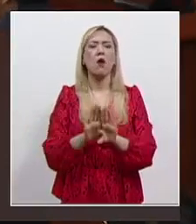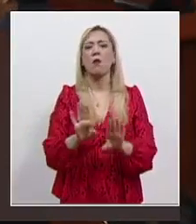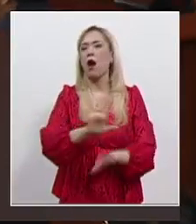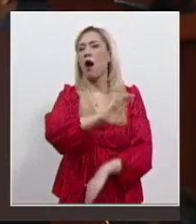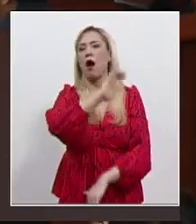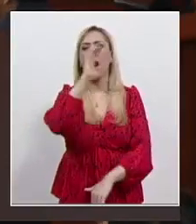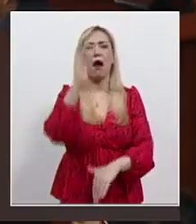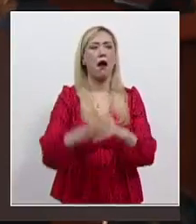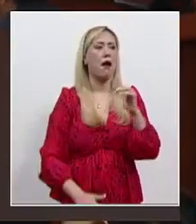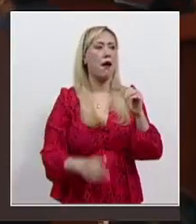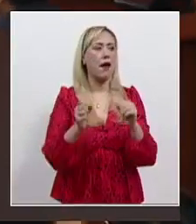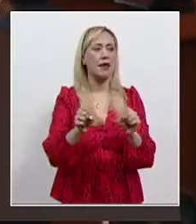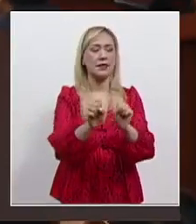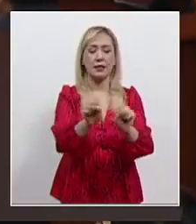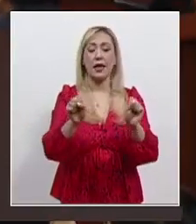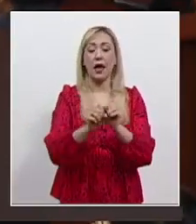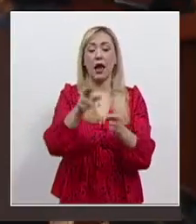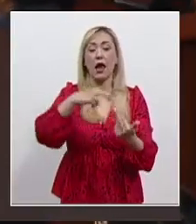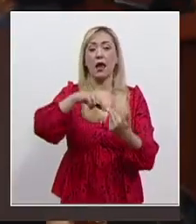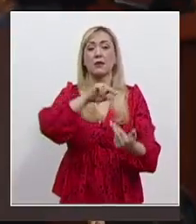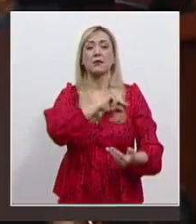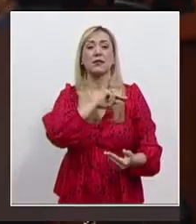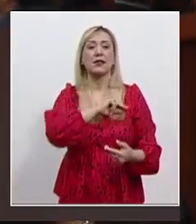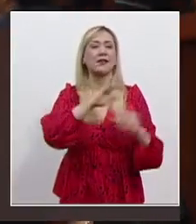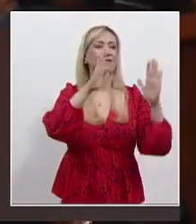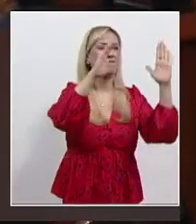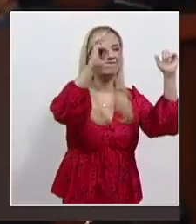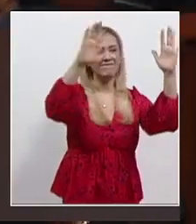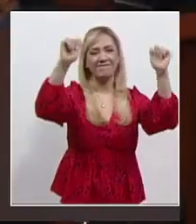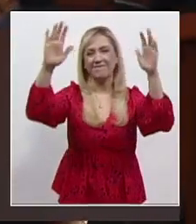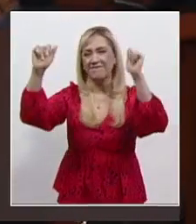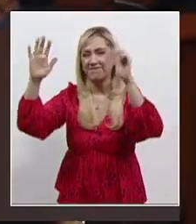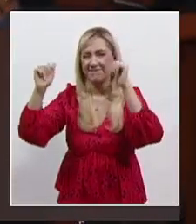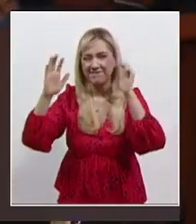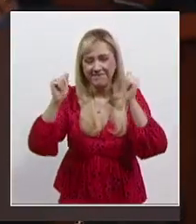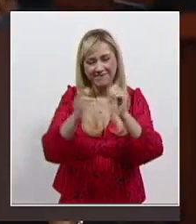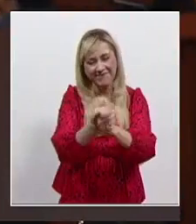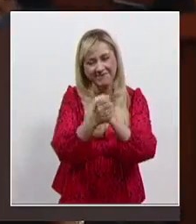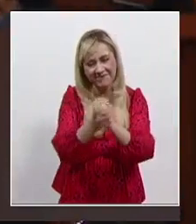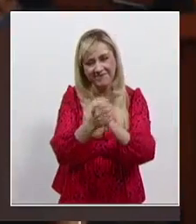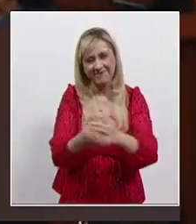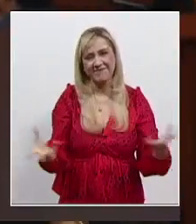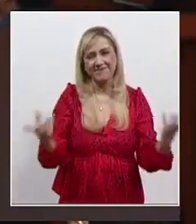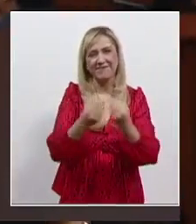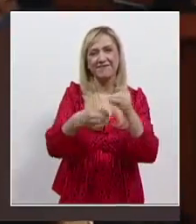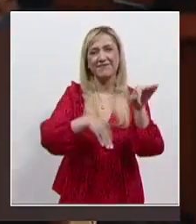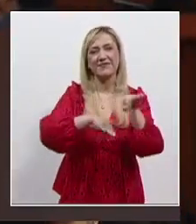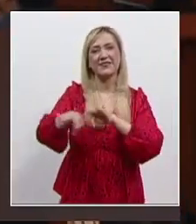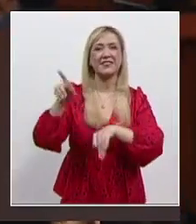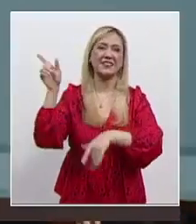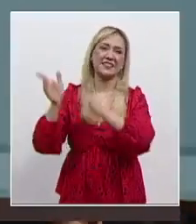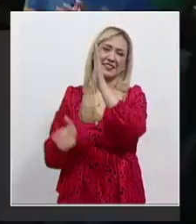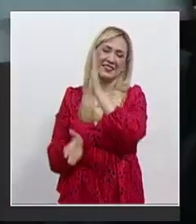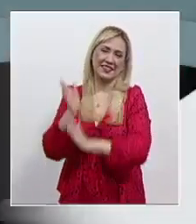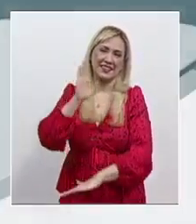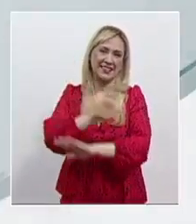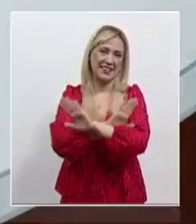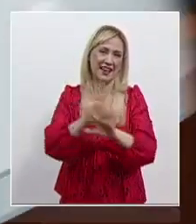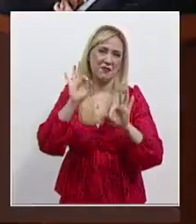de la Sala Regional Especializada y se despidió de sus compañeros magistrados y colaboradores.